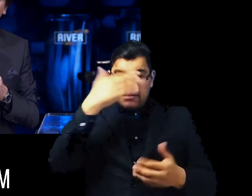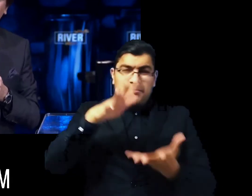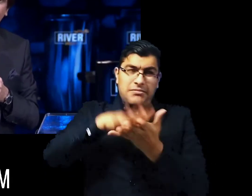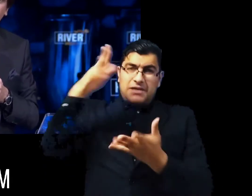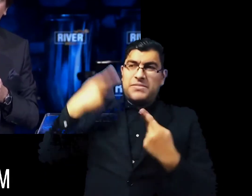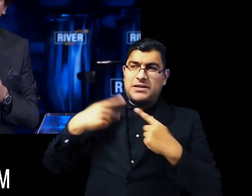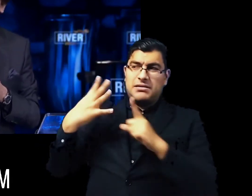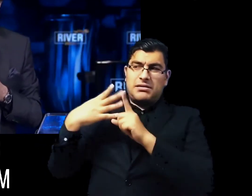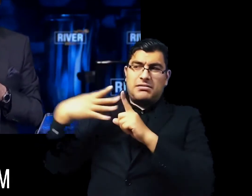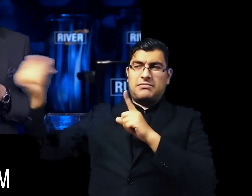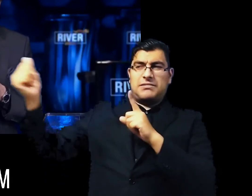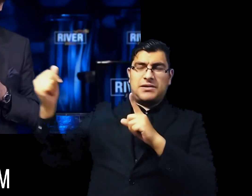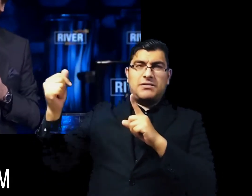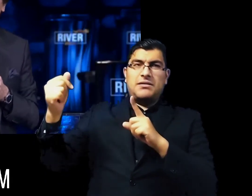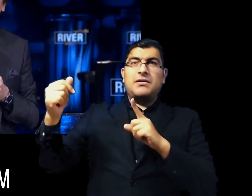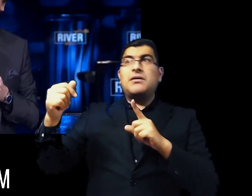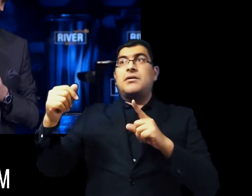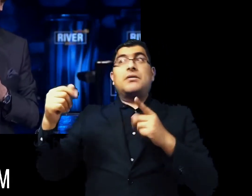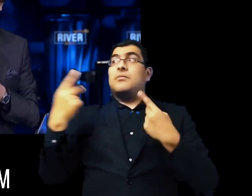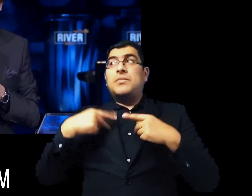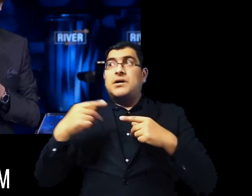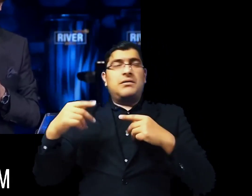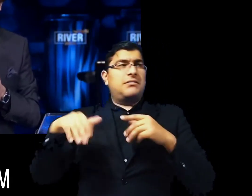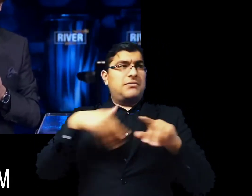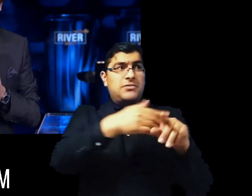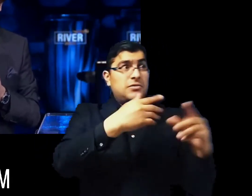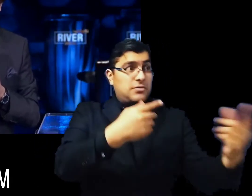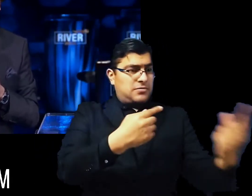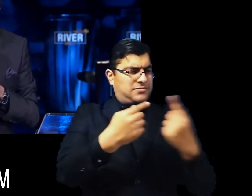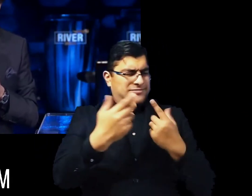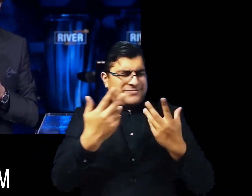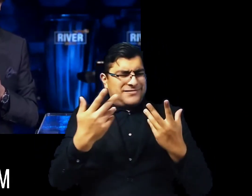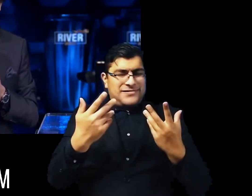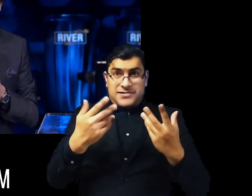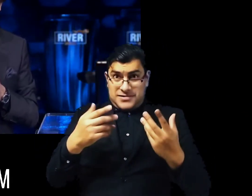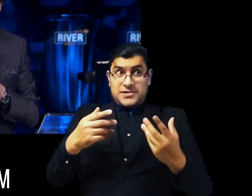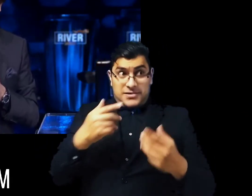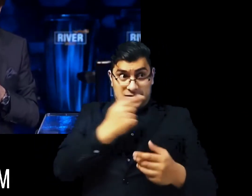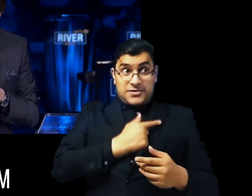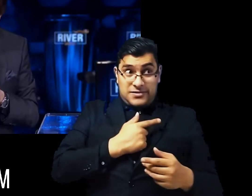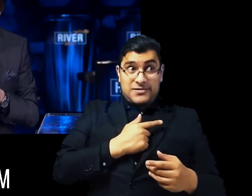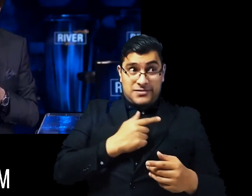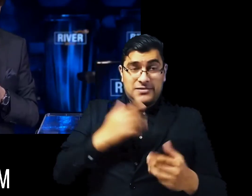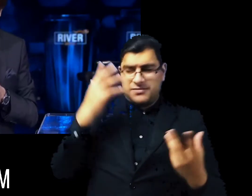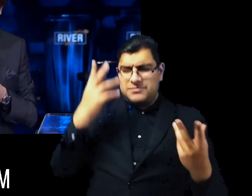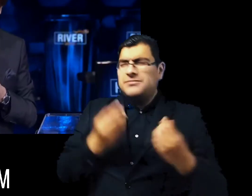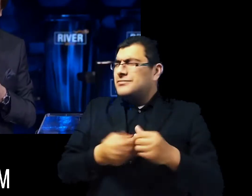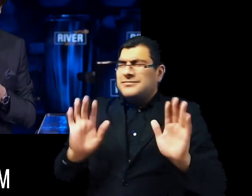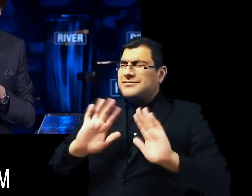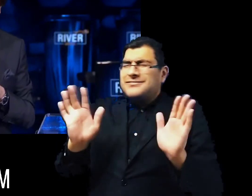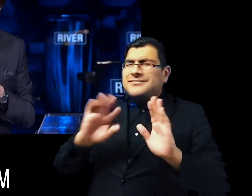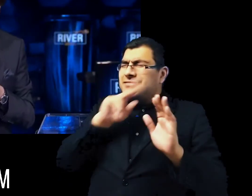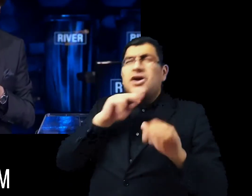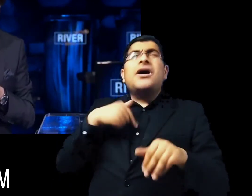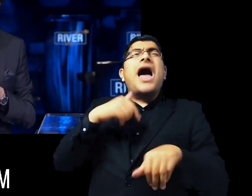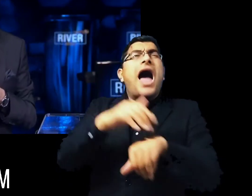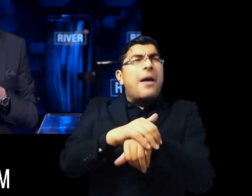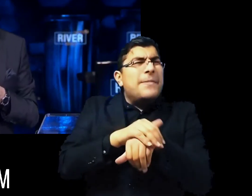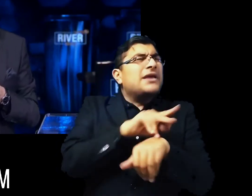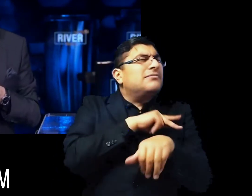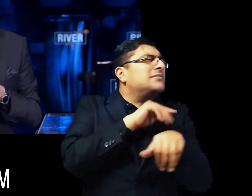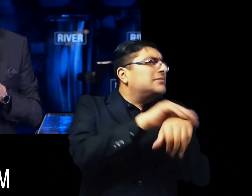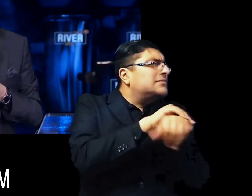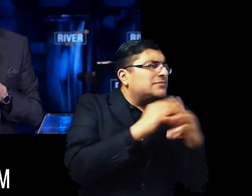se aleja del fuego y vos corres hacia el fuego? Me dice, ¿te gusta hacer lío, Dante? Le digo, no, me gusta ser amigo de mis